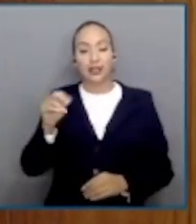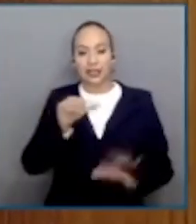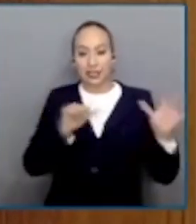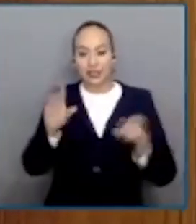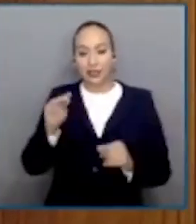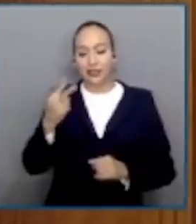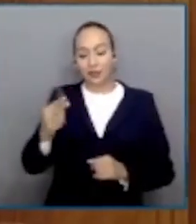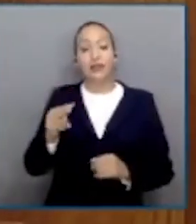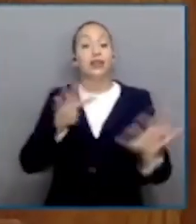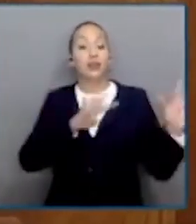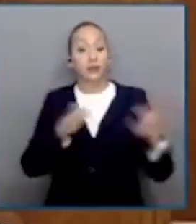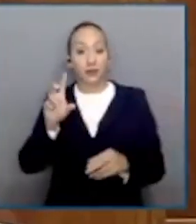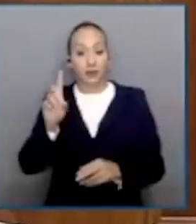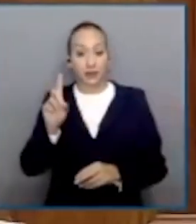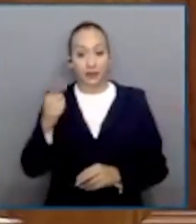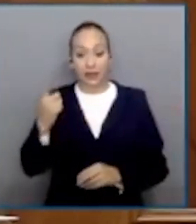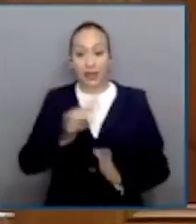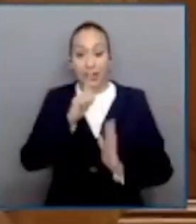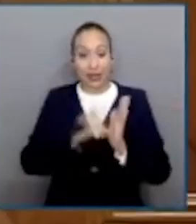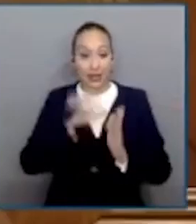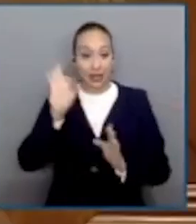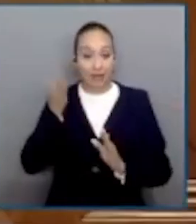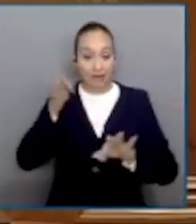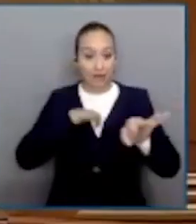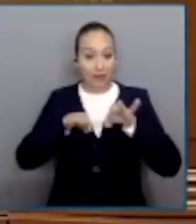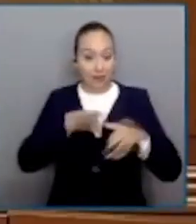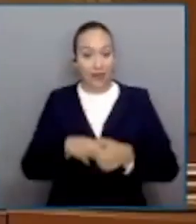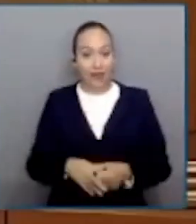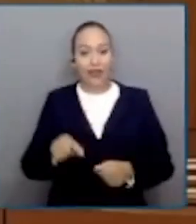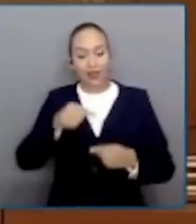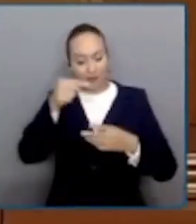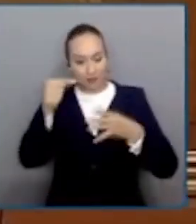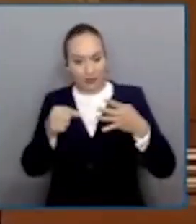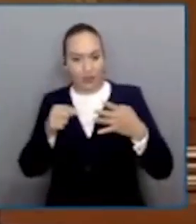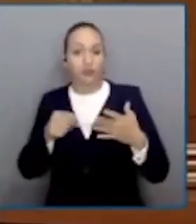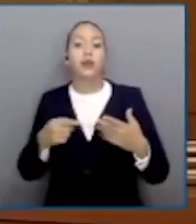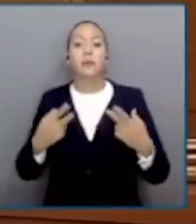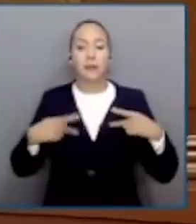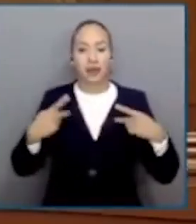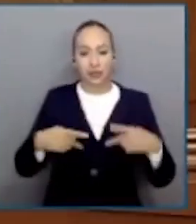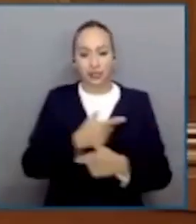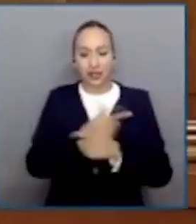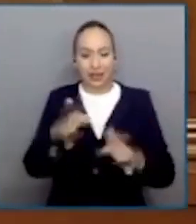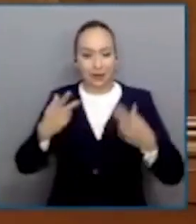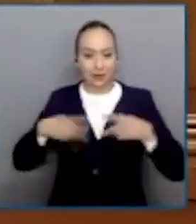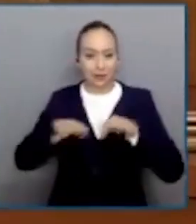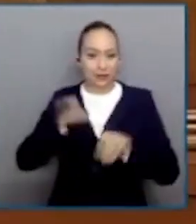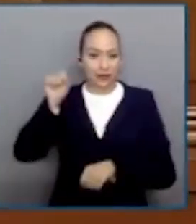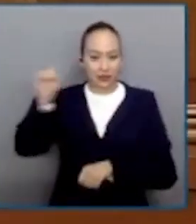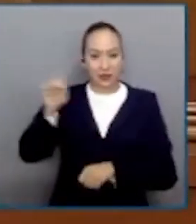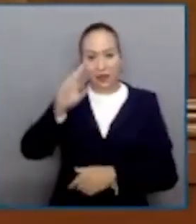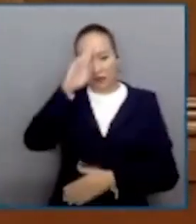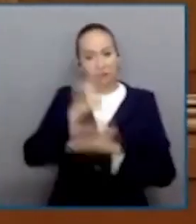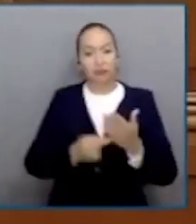931 de la Ley Federal del trabajo no transgreden el derecho de libertad sindical de los trabajadores aún cuando no